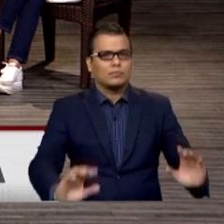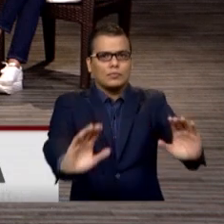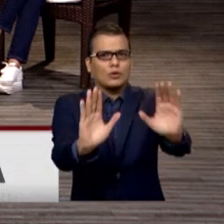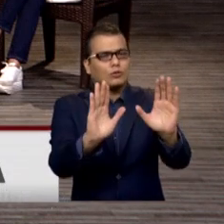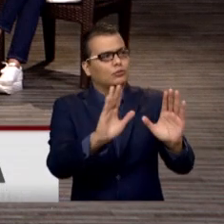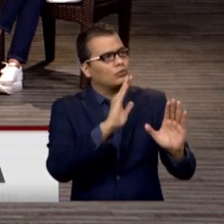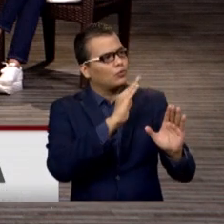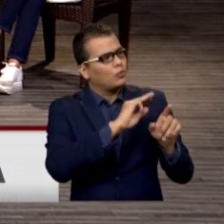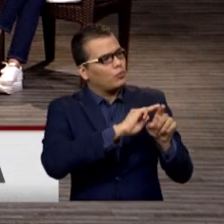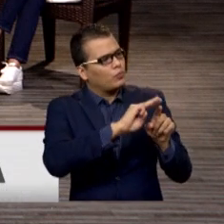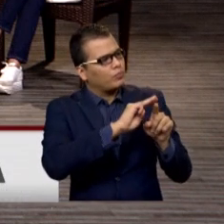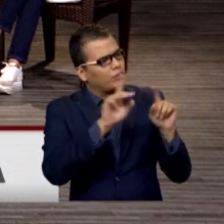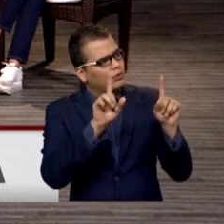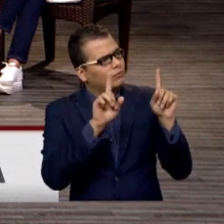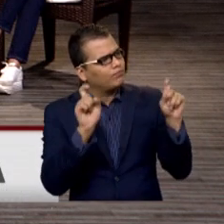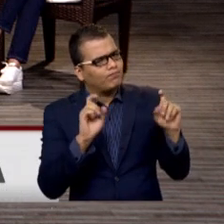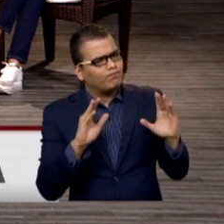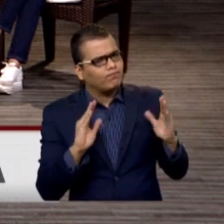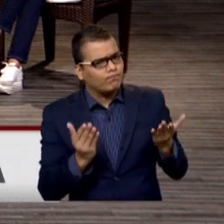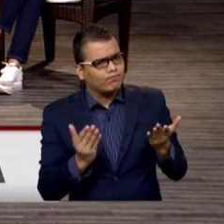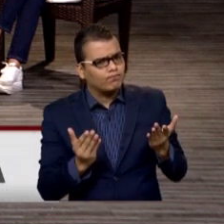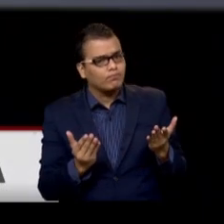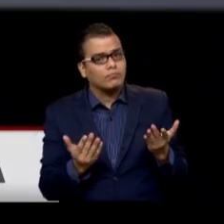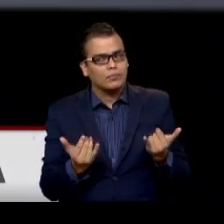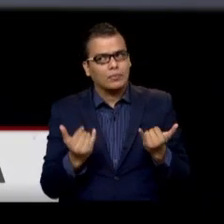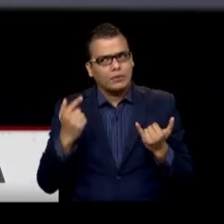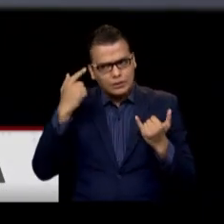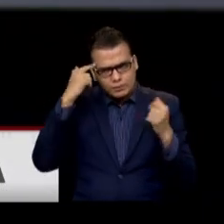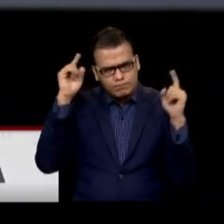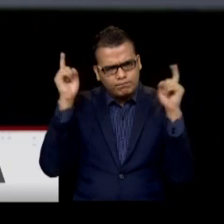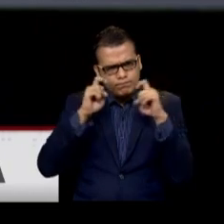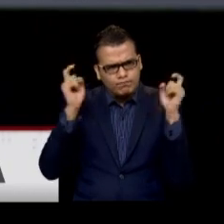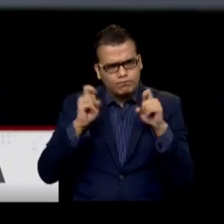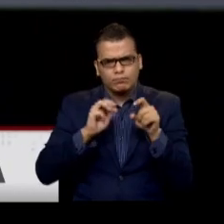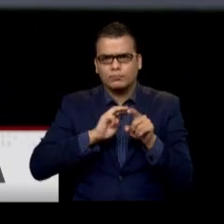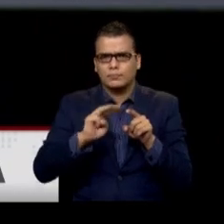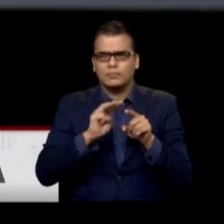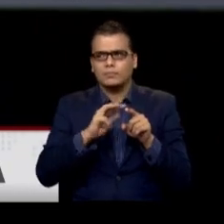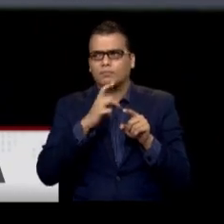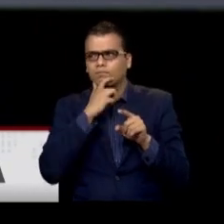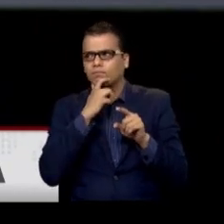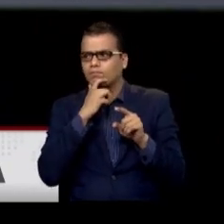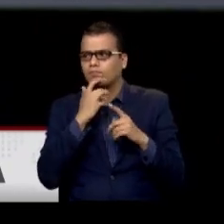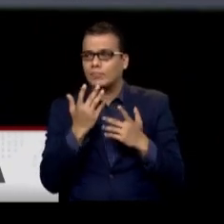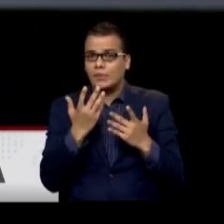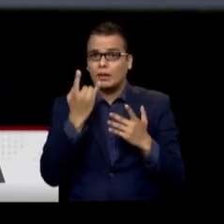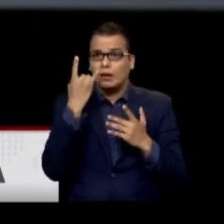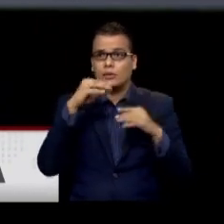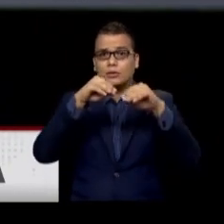MIO, porque hay de las inquietudes que ha habido siempre sobre el tema de que no vaya a haber contagios.